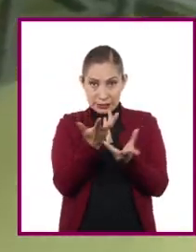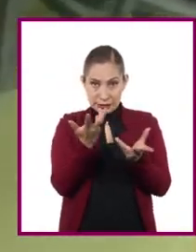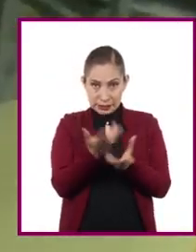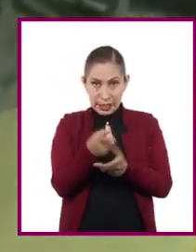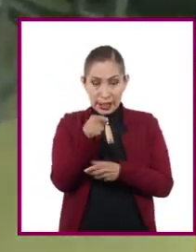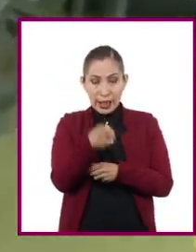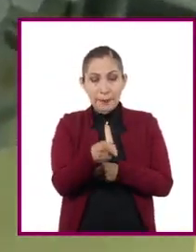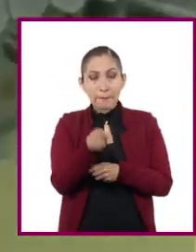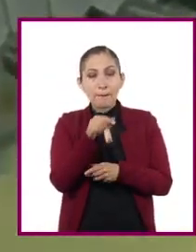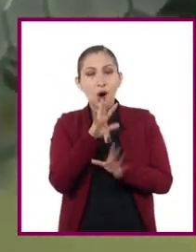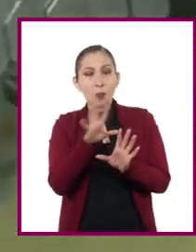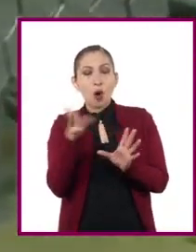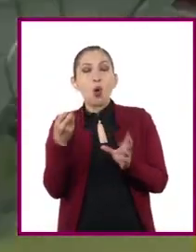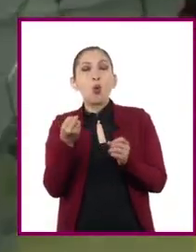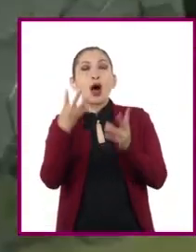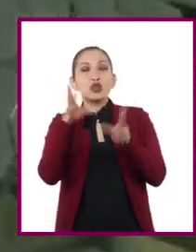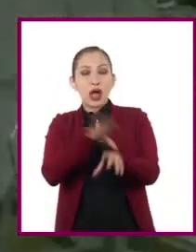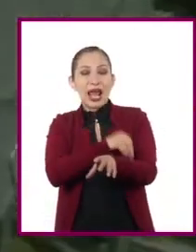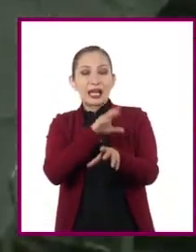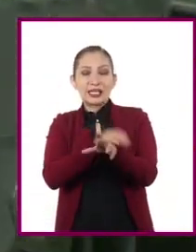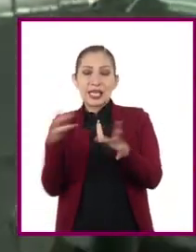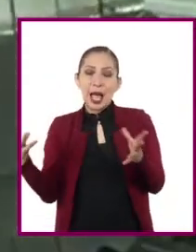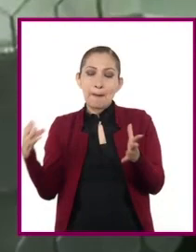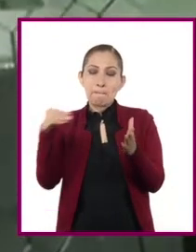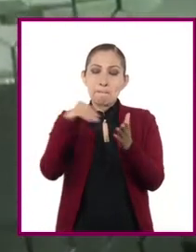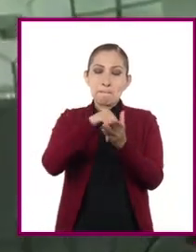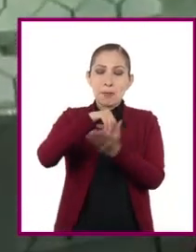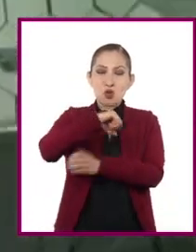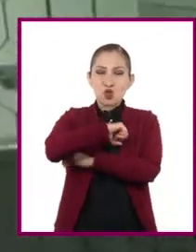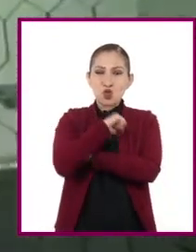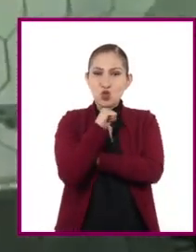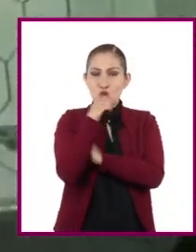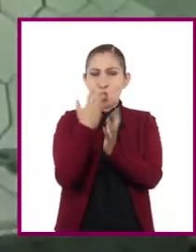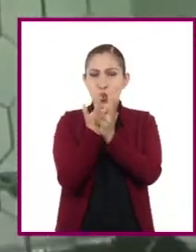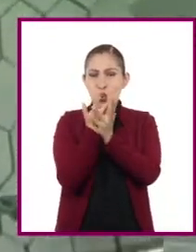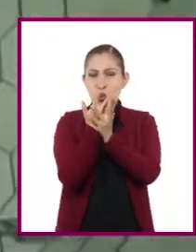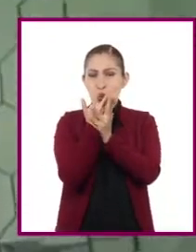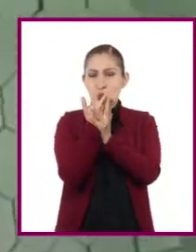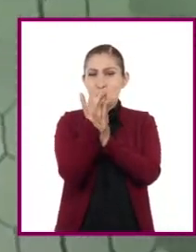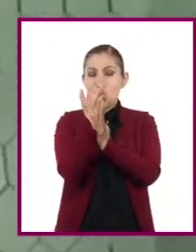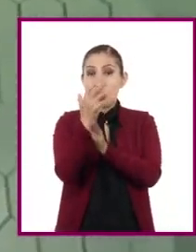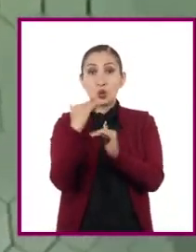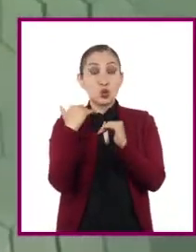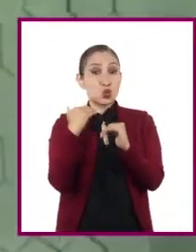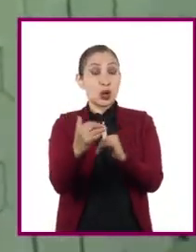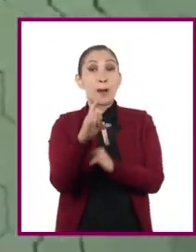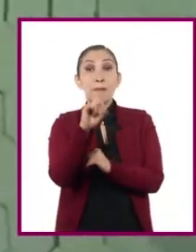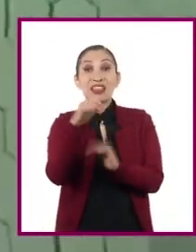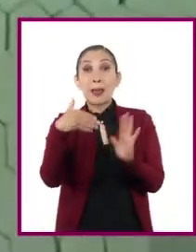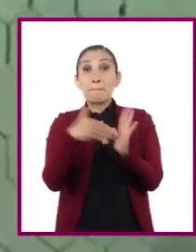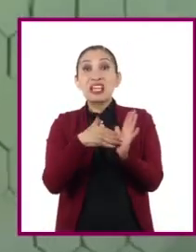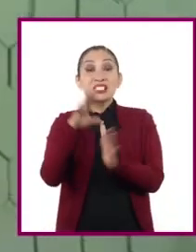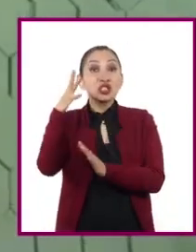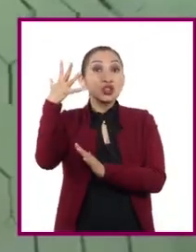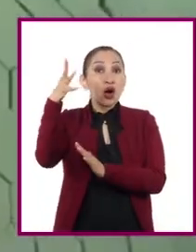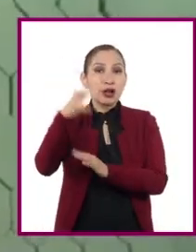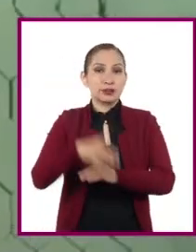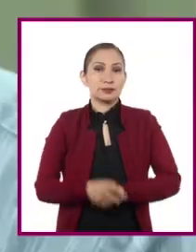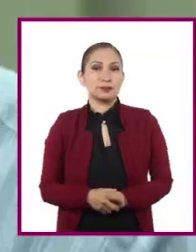que tenemos de la concentración máxima que podemos alcanzar es superior a los 20.000 soles.